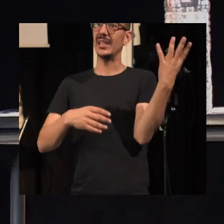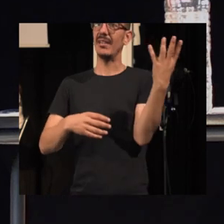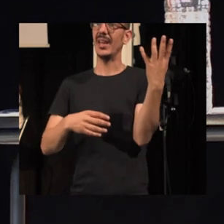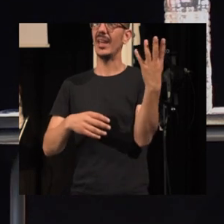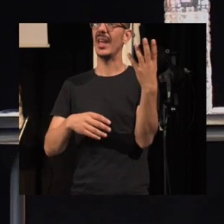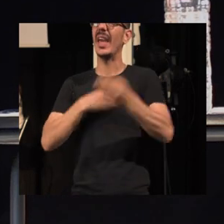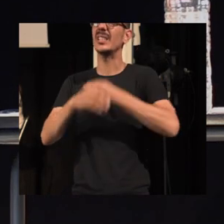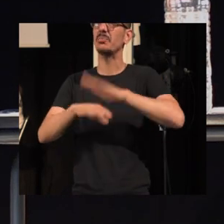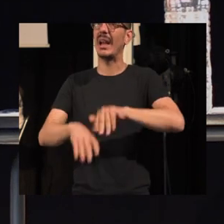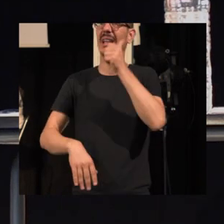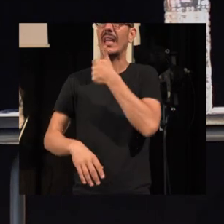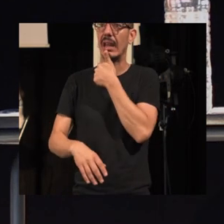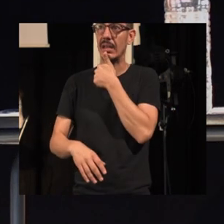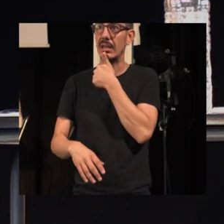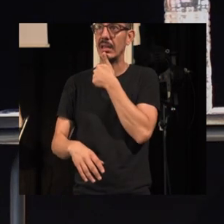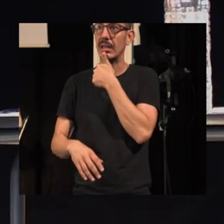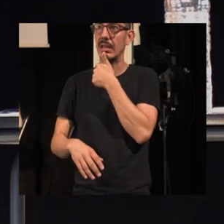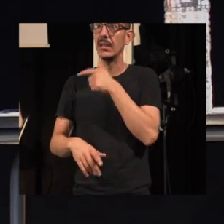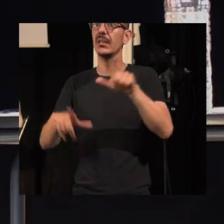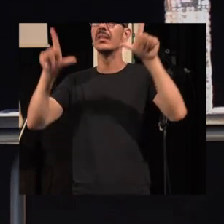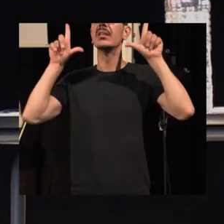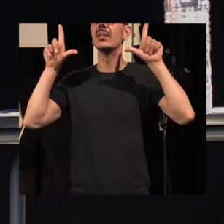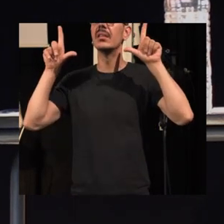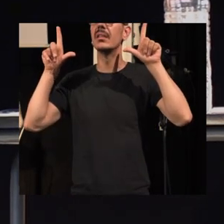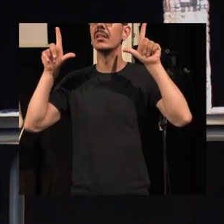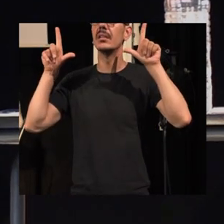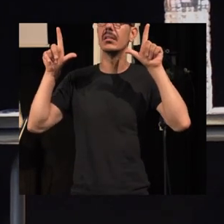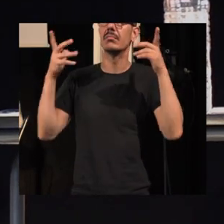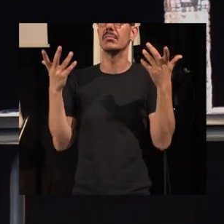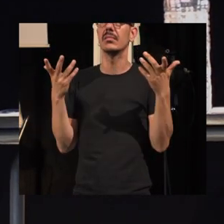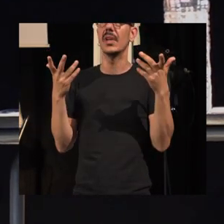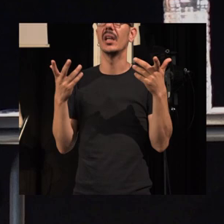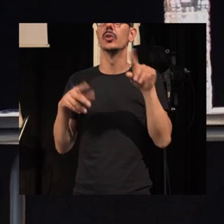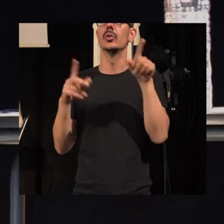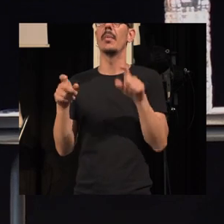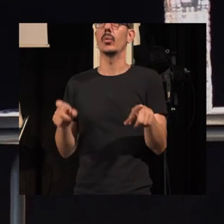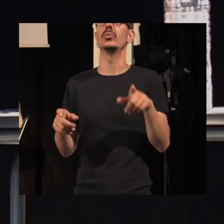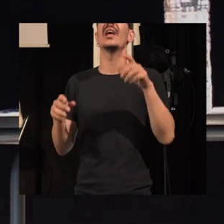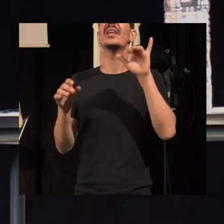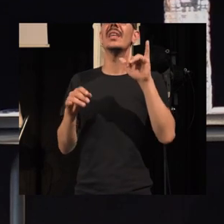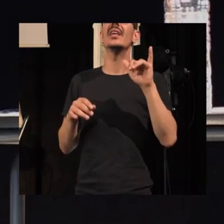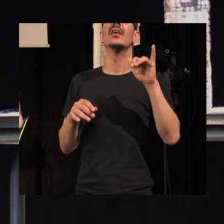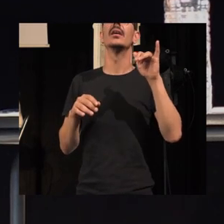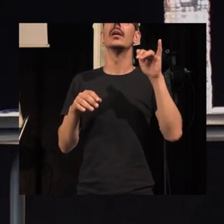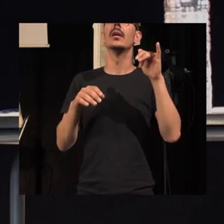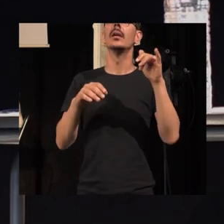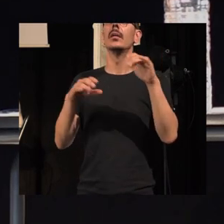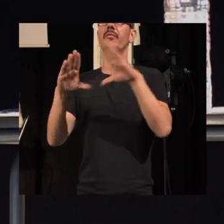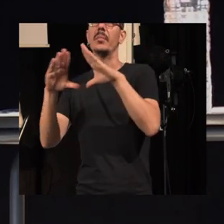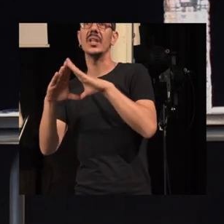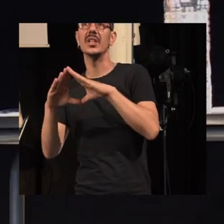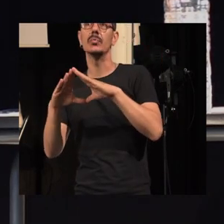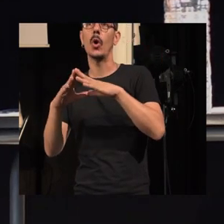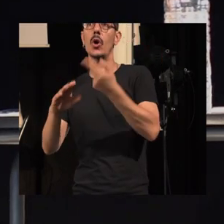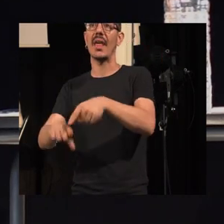y cómo se separa de otras tradiciones políticas, cómo se separa del feminismo en el Estado español, del